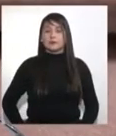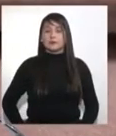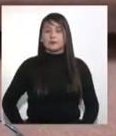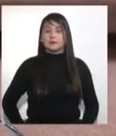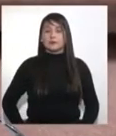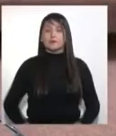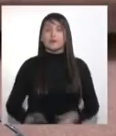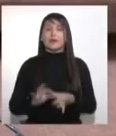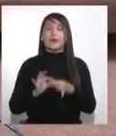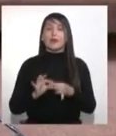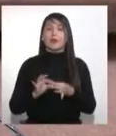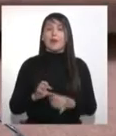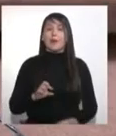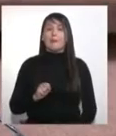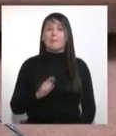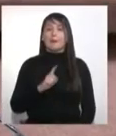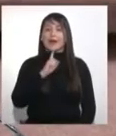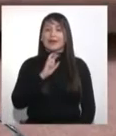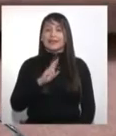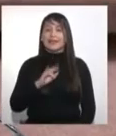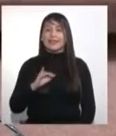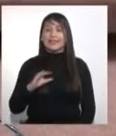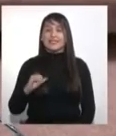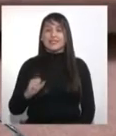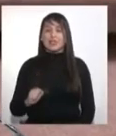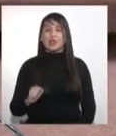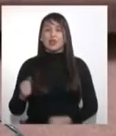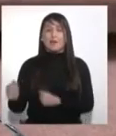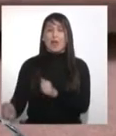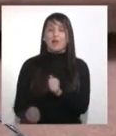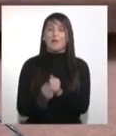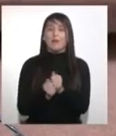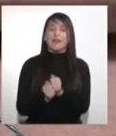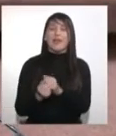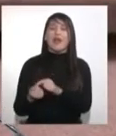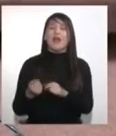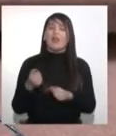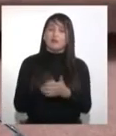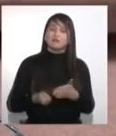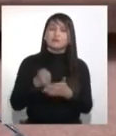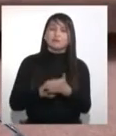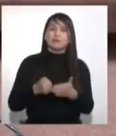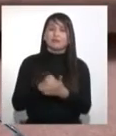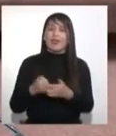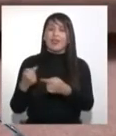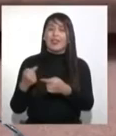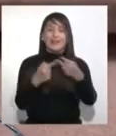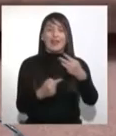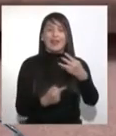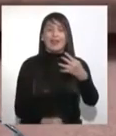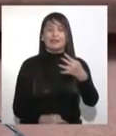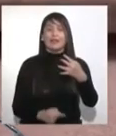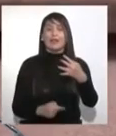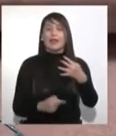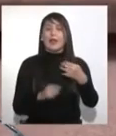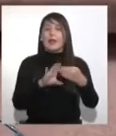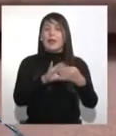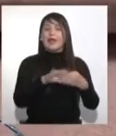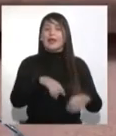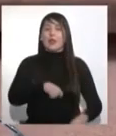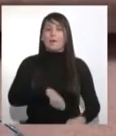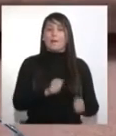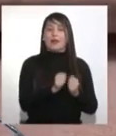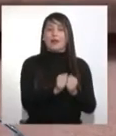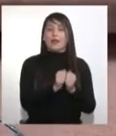Agradezco a Patricio Basso, que me ha acompañado en esta pelea, y a Francisco Chaguán, Alfonso Durresti, David Sandoval, Kenneth Pew. La tasa de